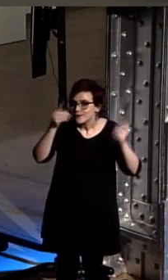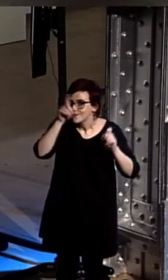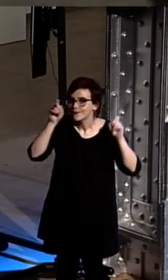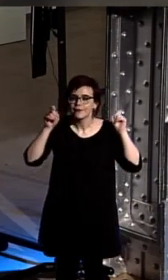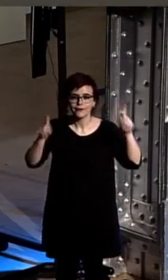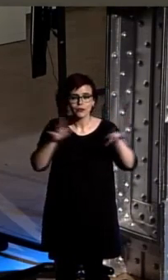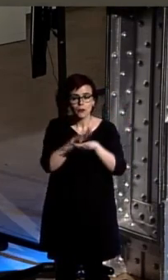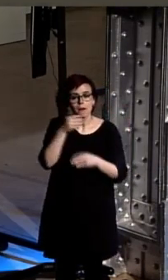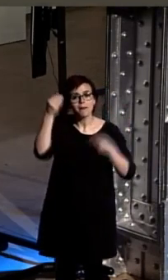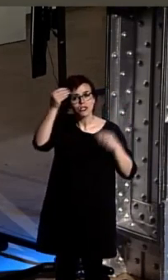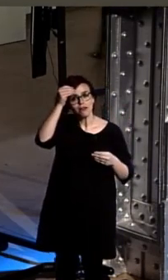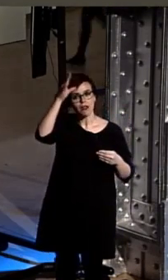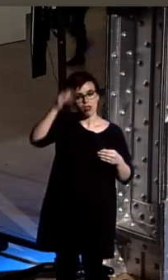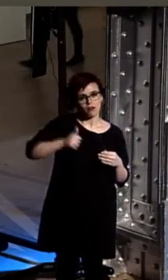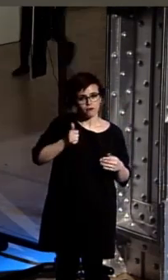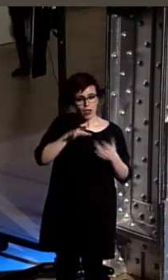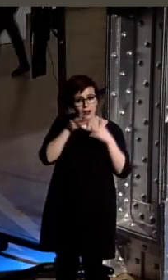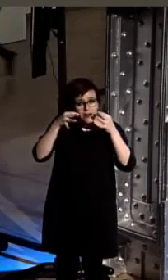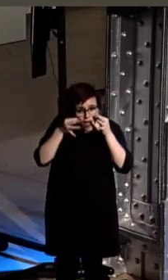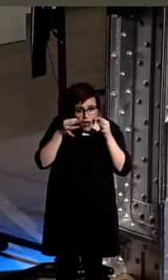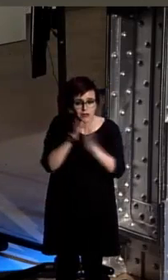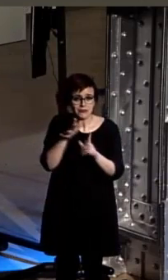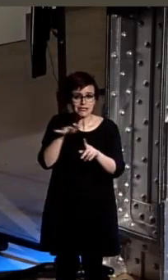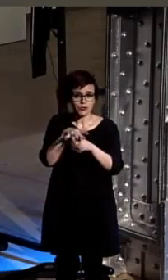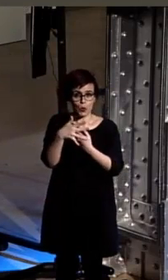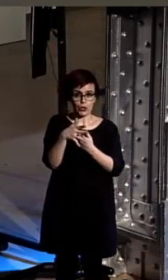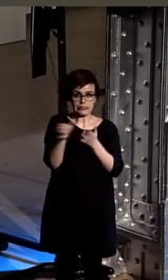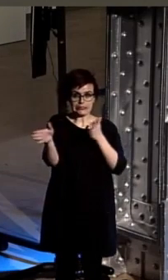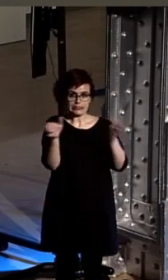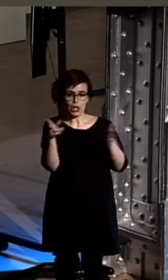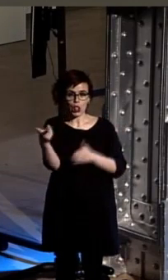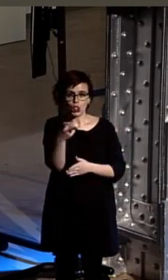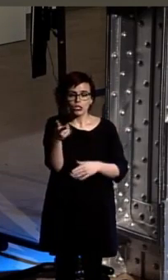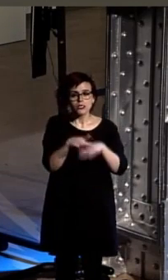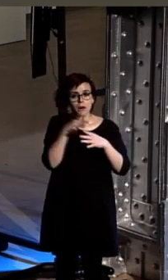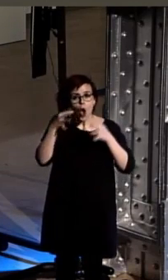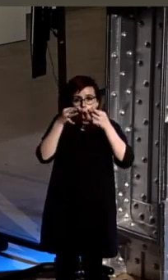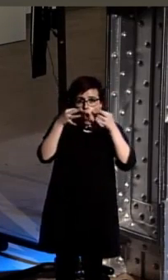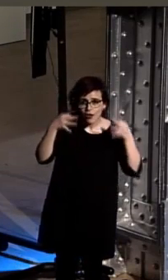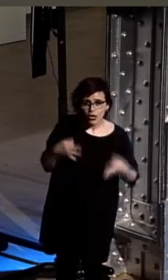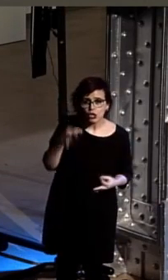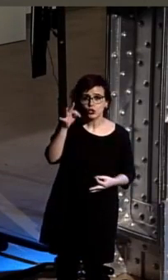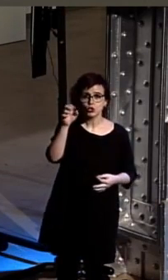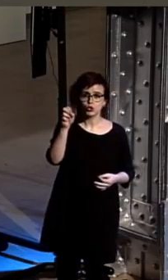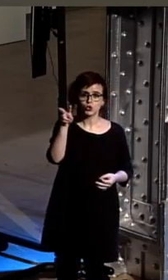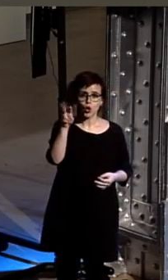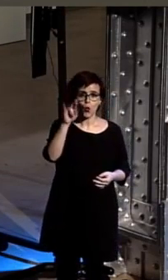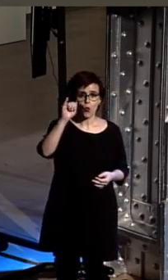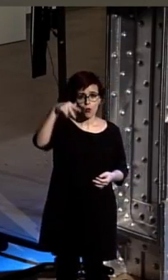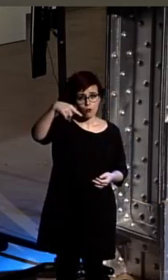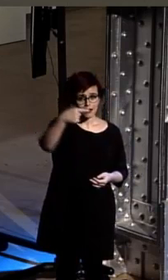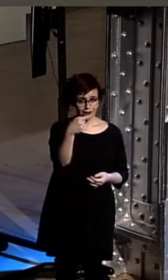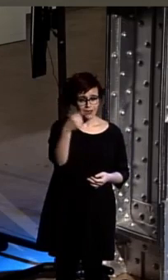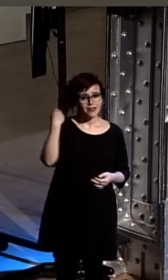manera de ver la inteligencia artificial ha oscilado entre esos dos. Creo que del proyecto original de Turing era emular la mente humana, no